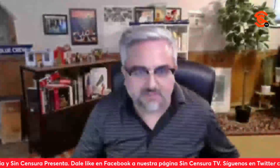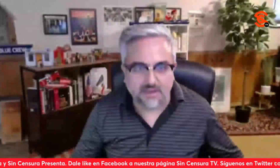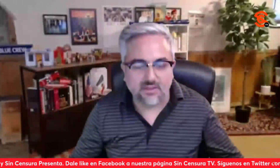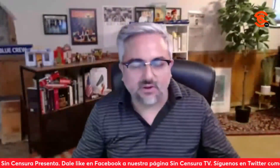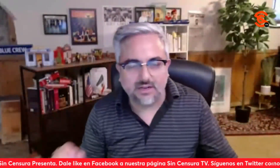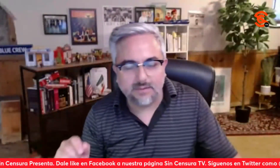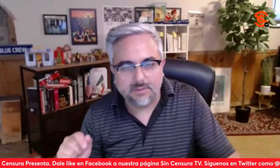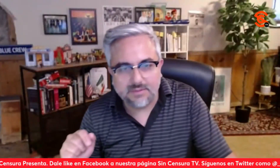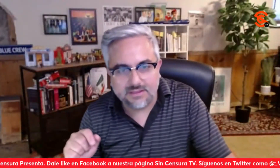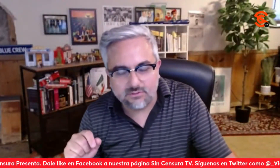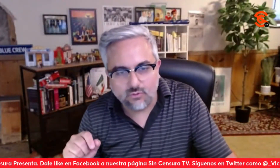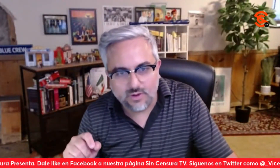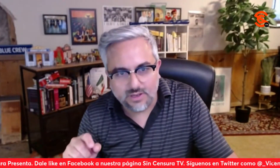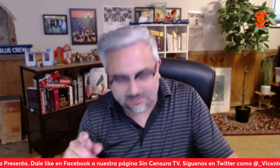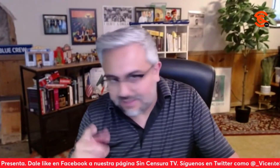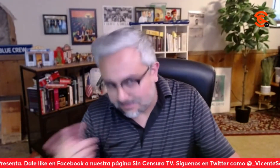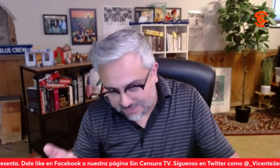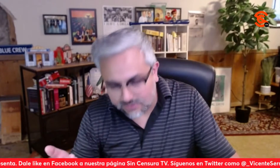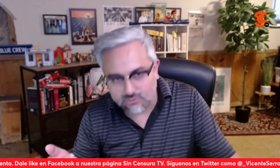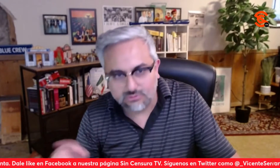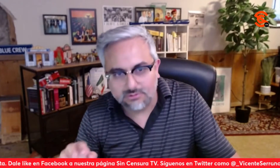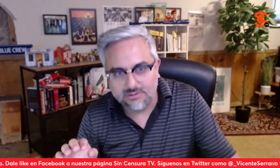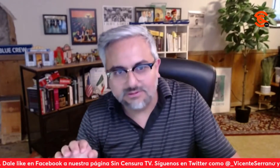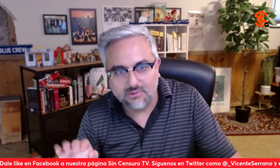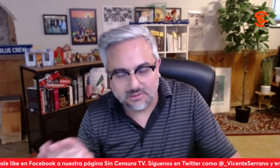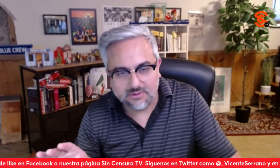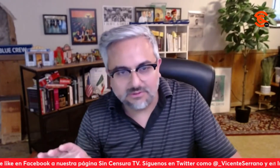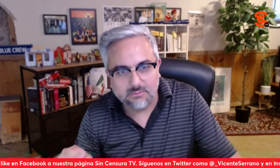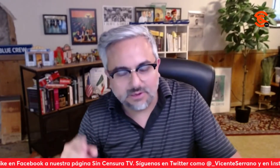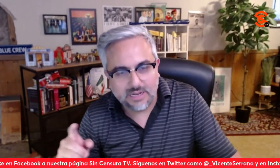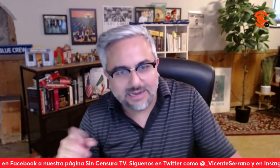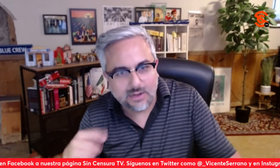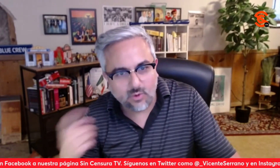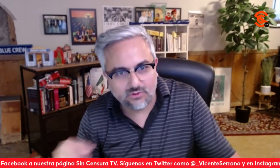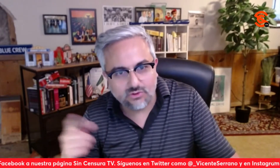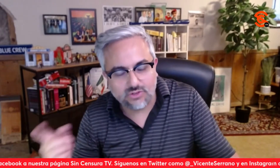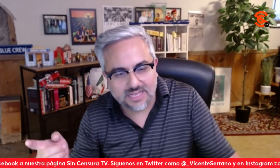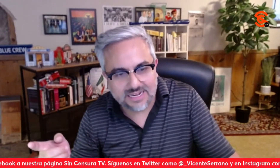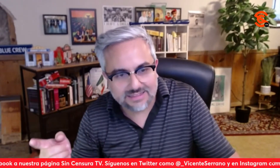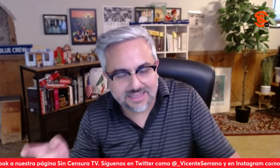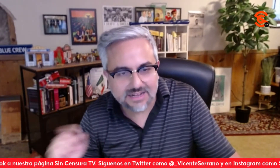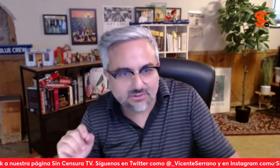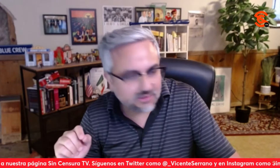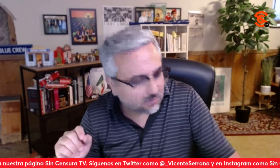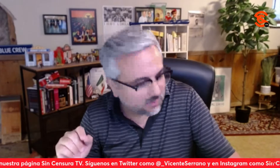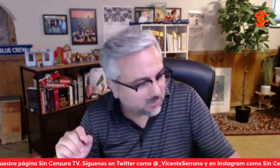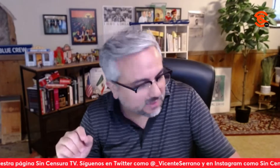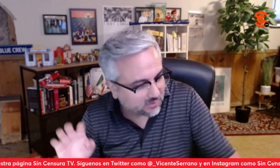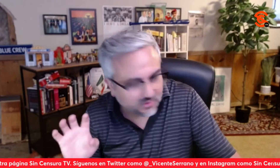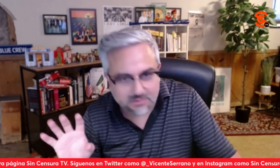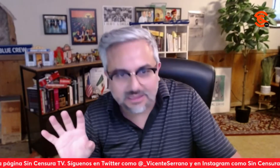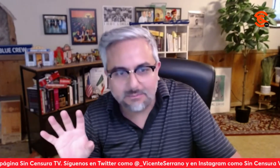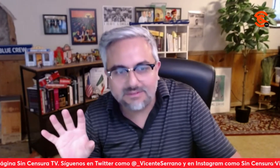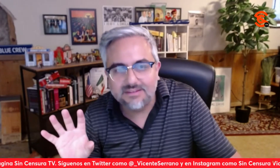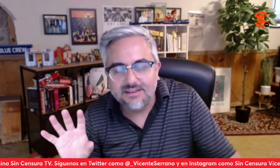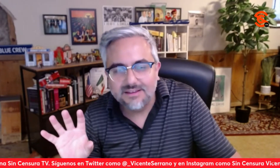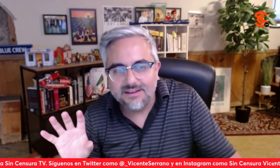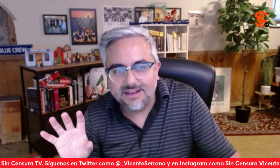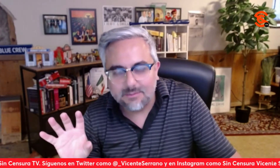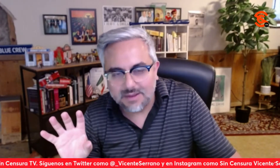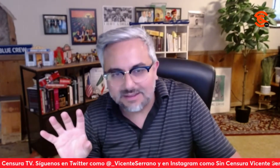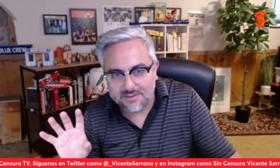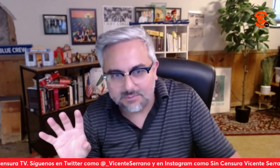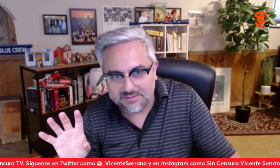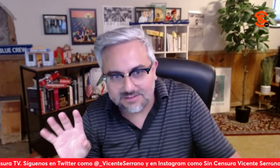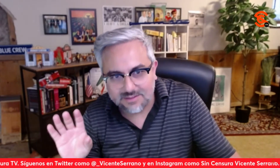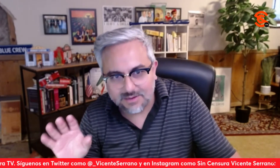Oiga, pues le quiero aclarar rápidamente que esto fue ahí en Veracruz, donde, eso es lo que quiero decir, pero en la inauguración de otra carretera. No sé si le puedo poner ahí, don David, nada más